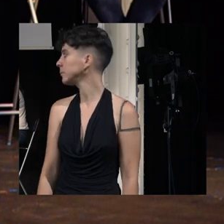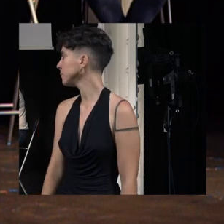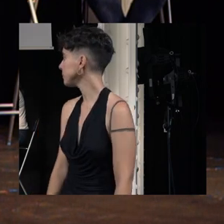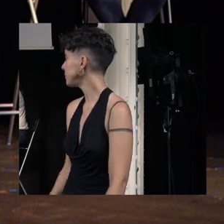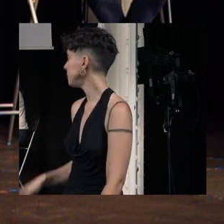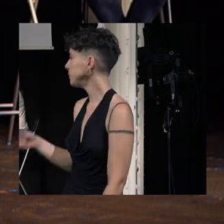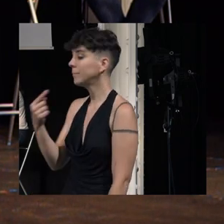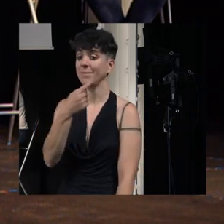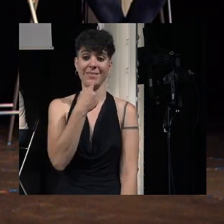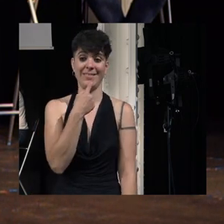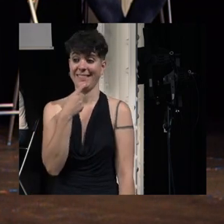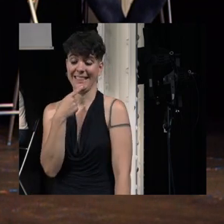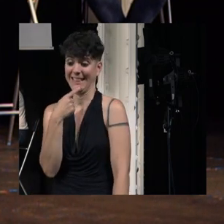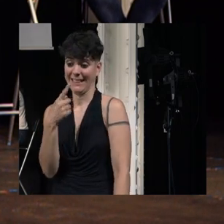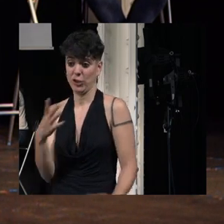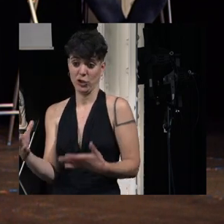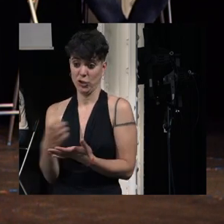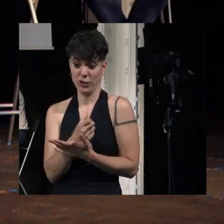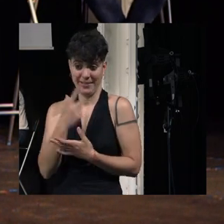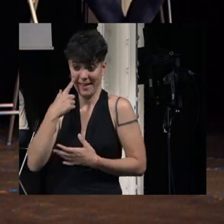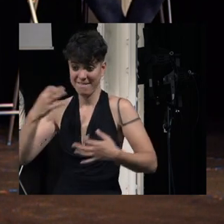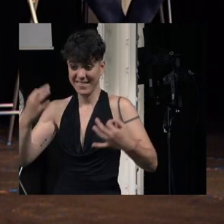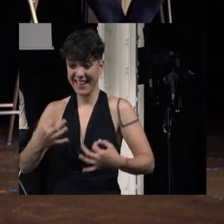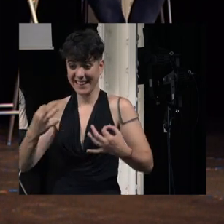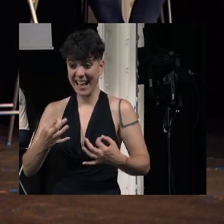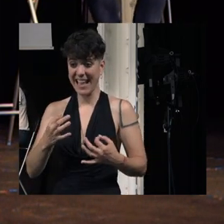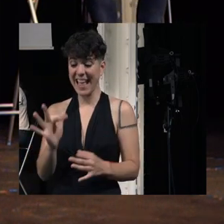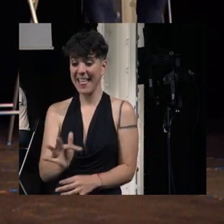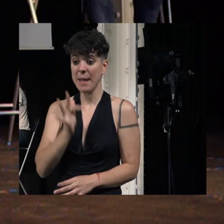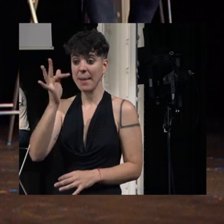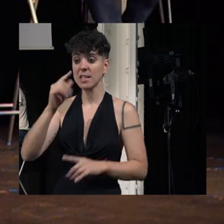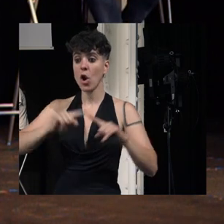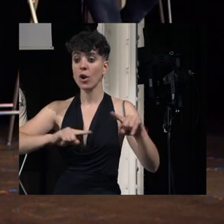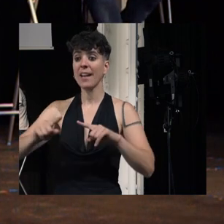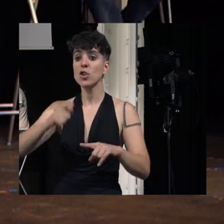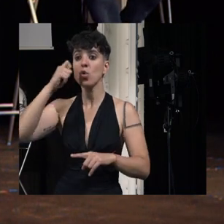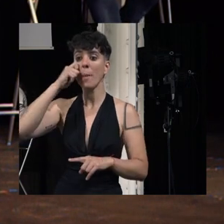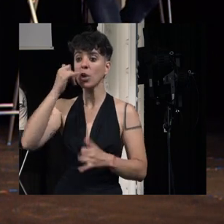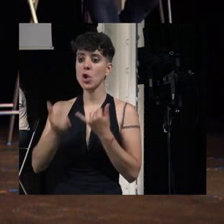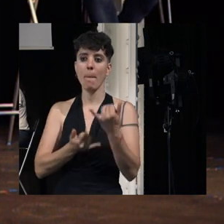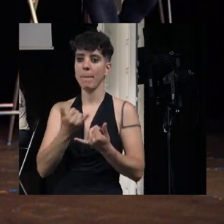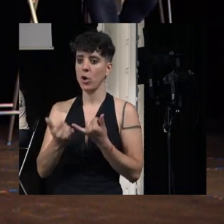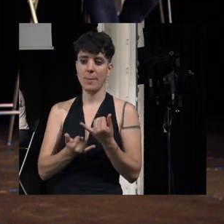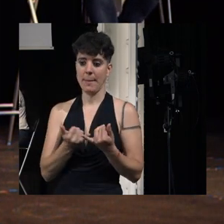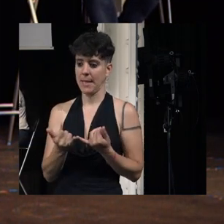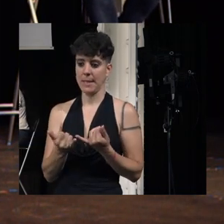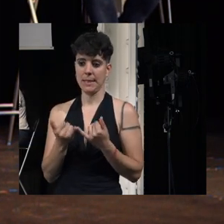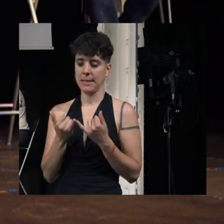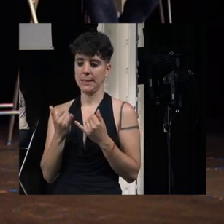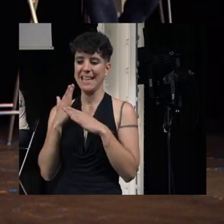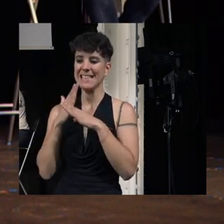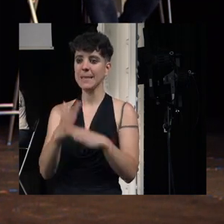Todo lo que dices es verdad, y además las organizaciones humanas tienen un problema de naturaleza. Es que tienden